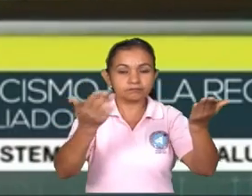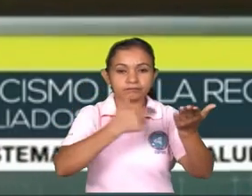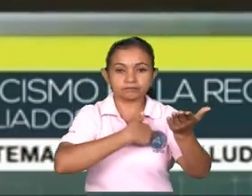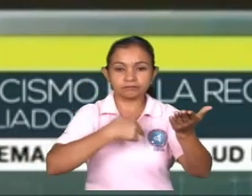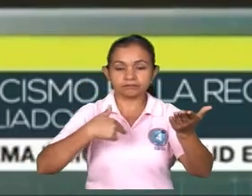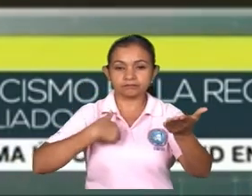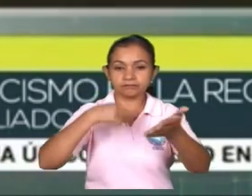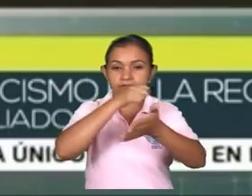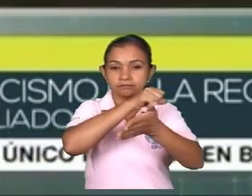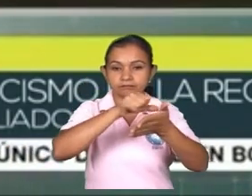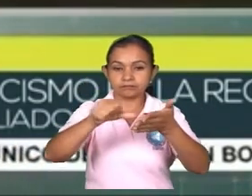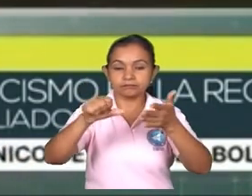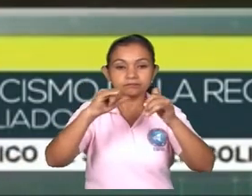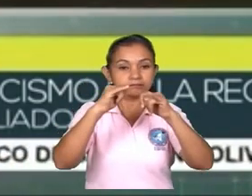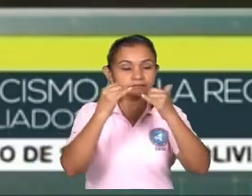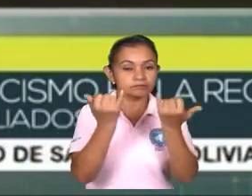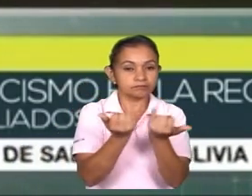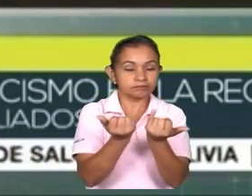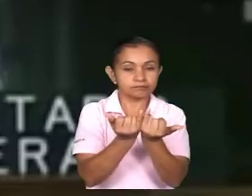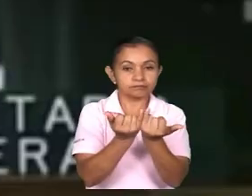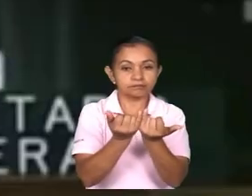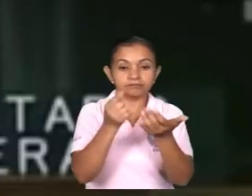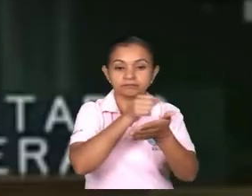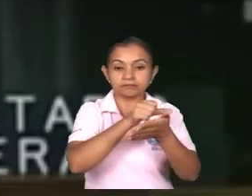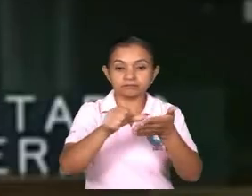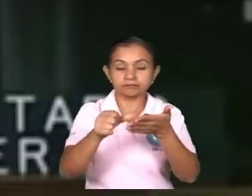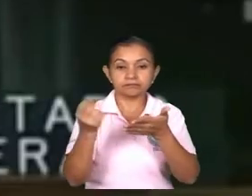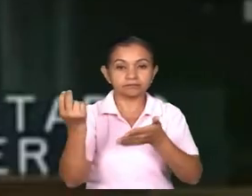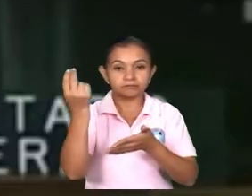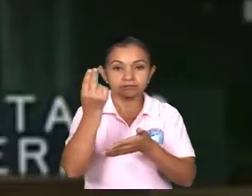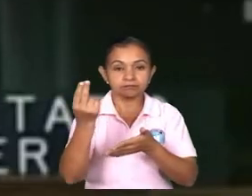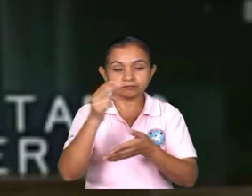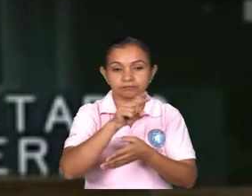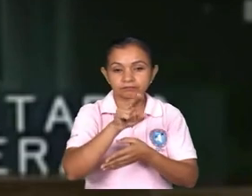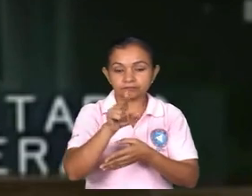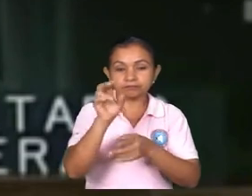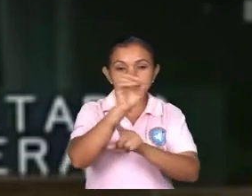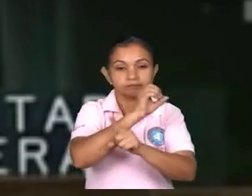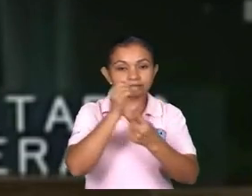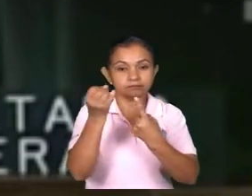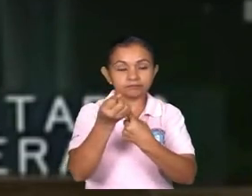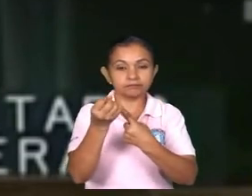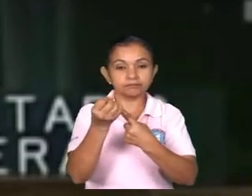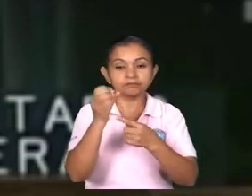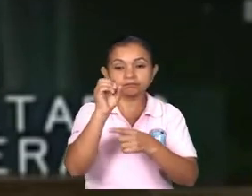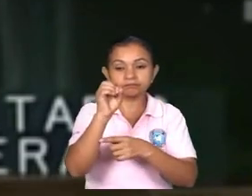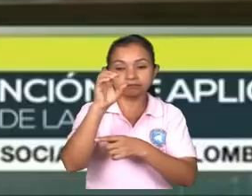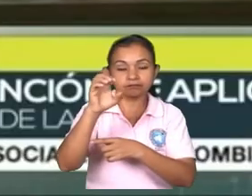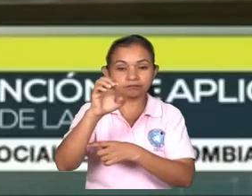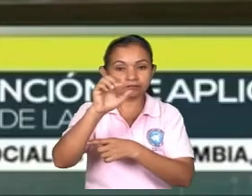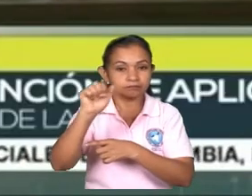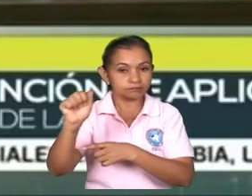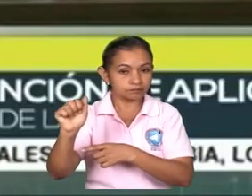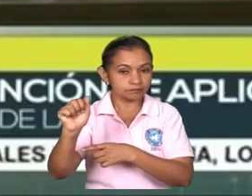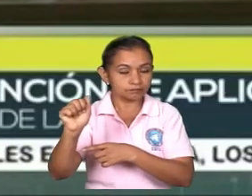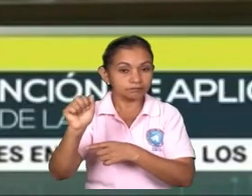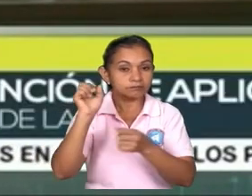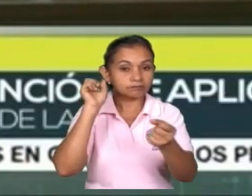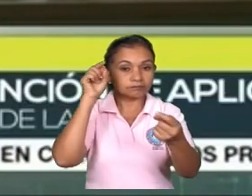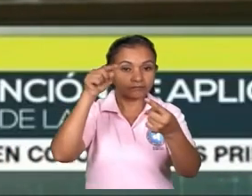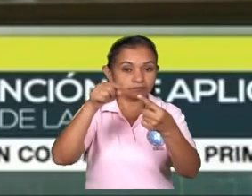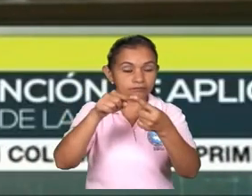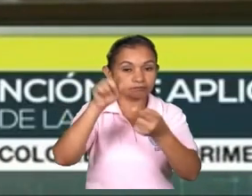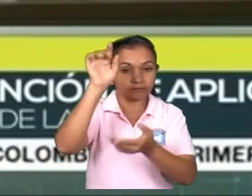la Carta Democrática Interamericana y la Carta Constitutiva de la misma Organización de los Estados Americanos. Y es que el objetivo